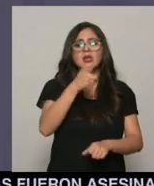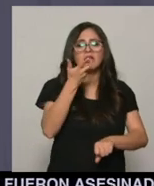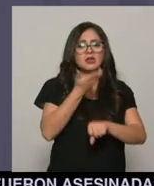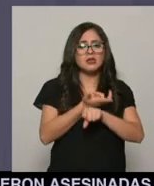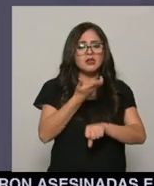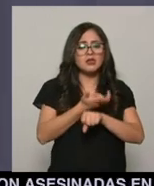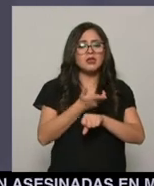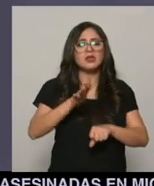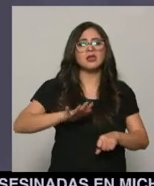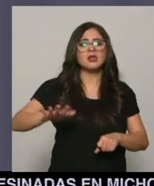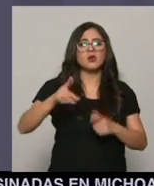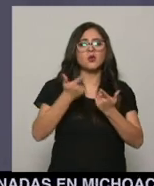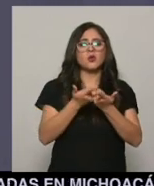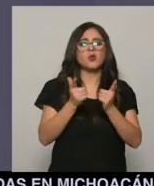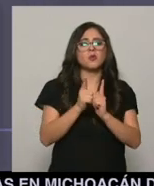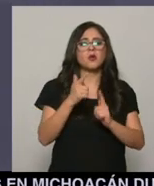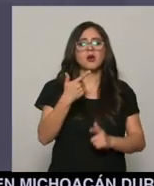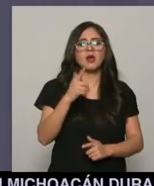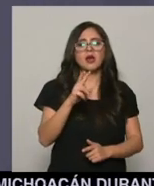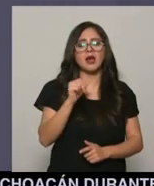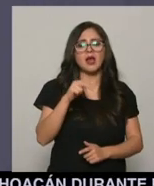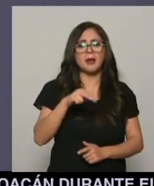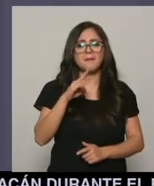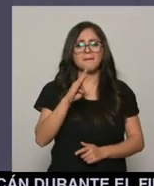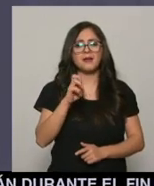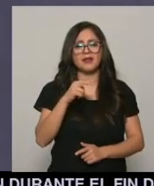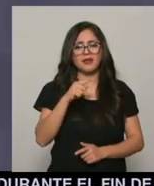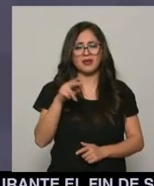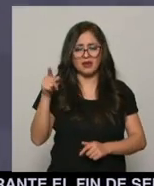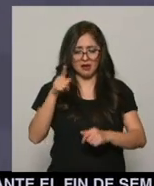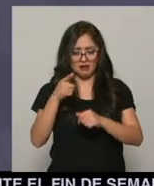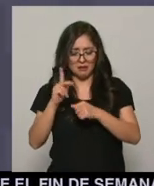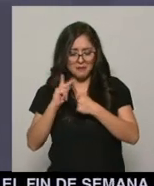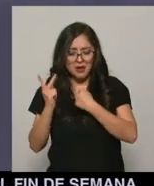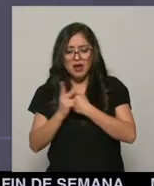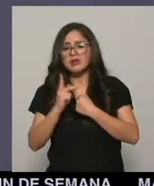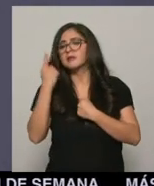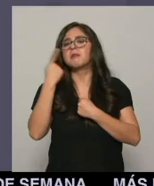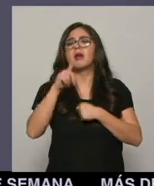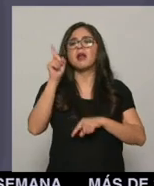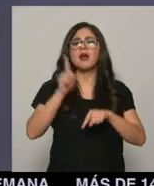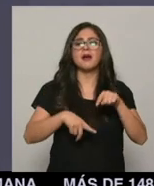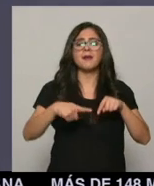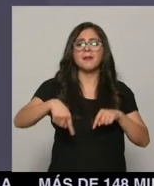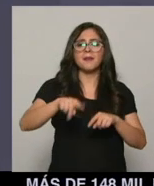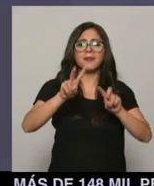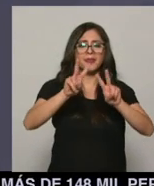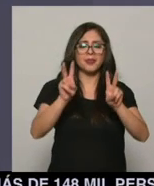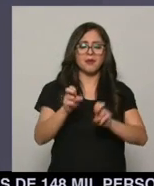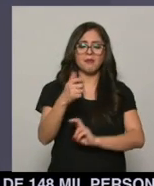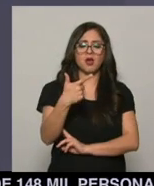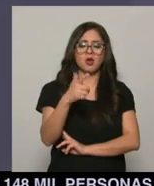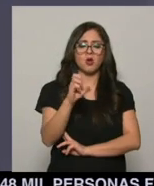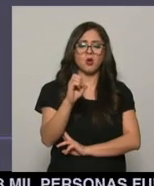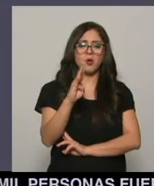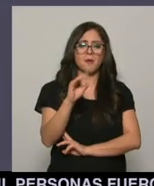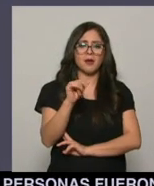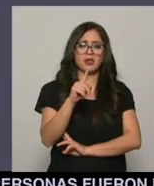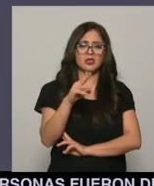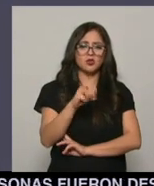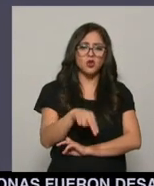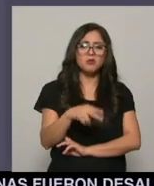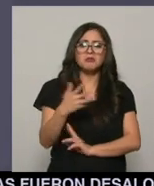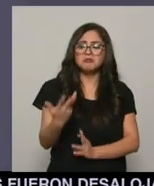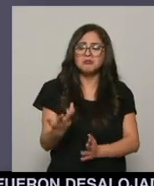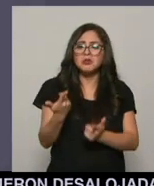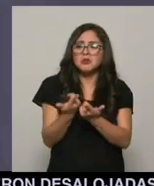Bretaña están en proceso de recular al tema de la globalización, y bueno, pues ahora los conservadores